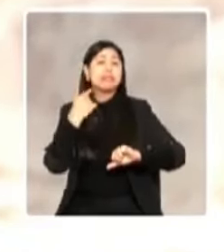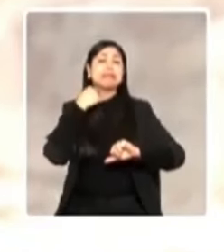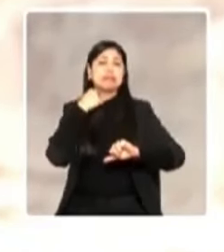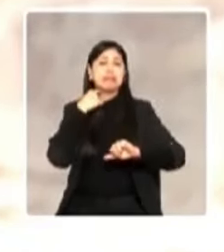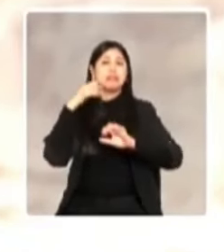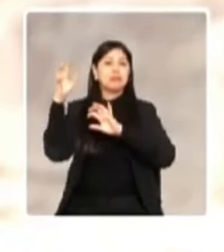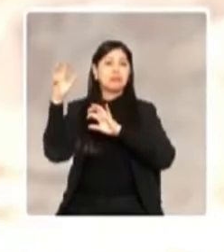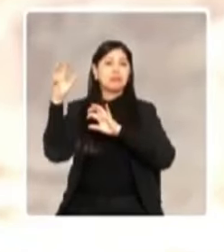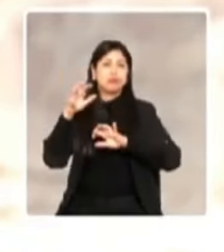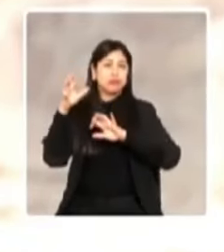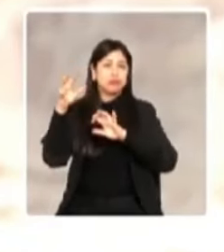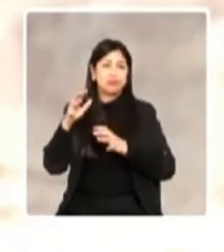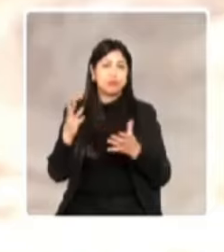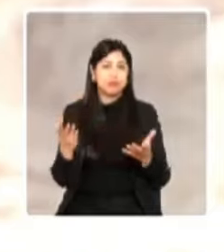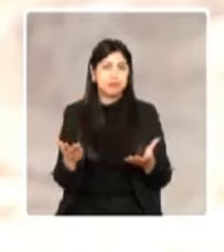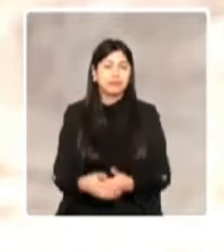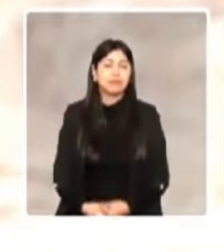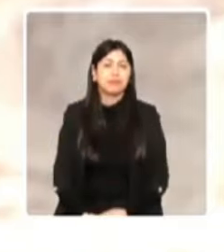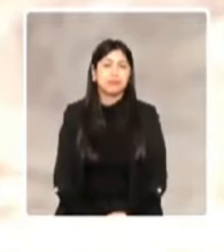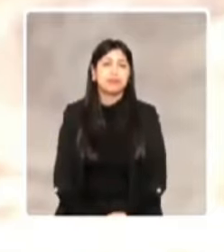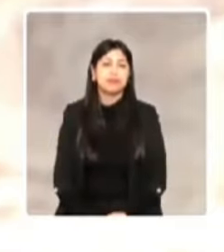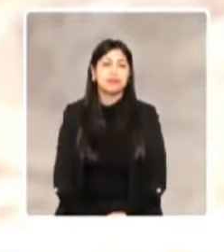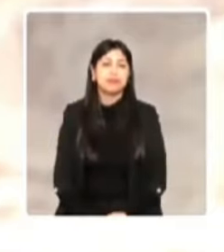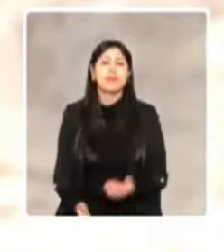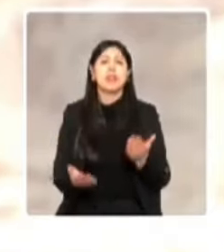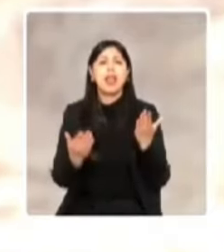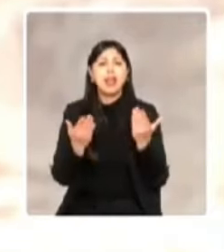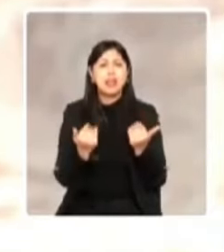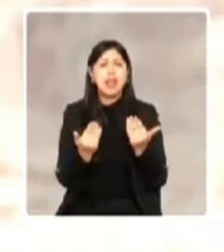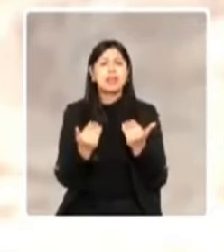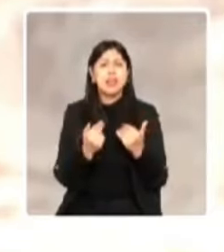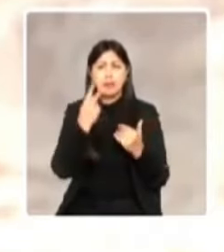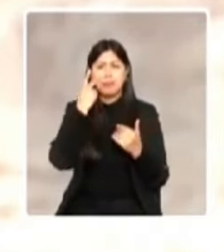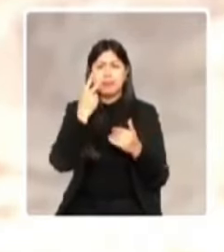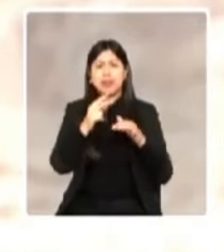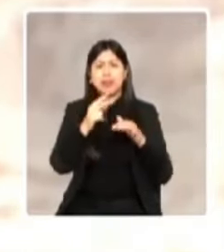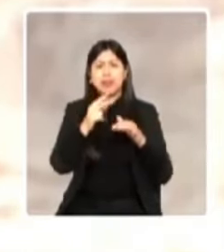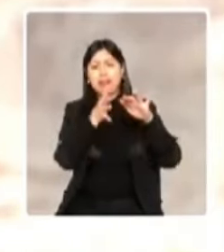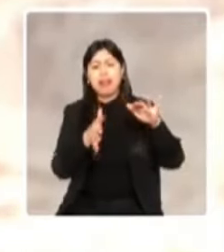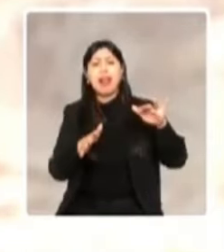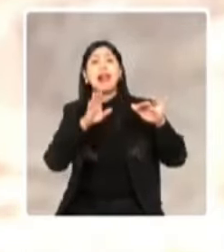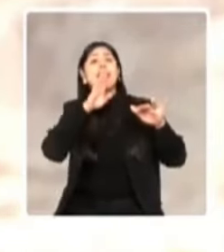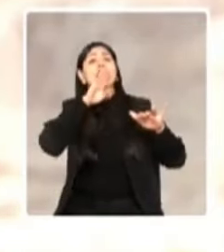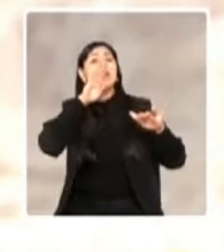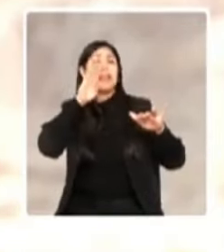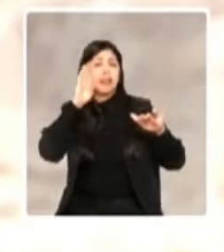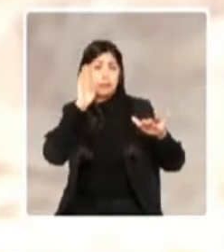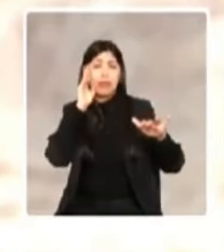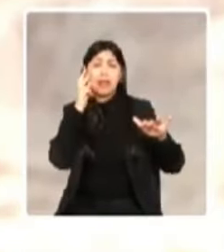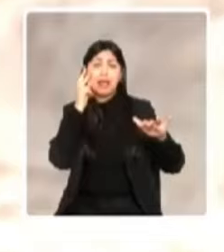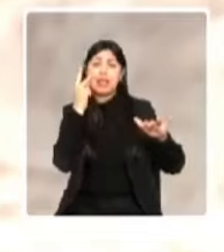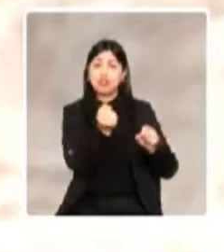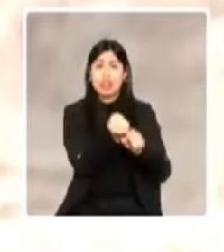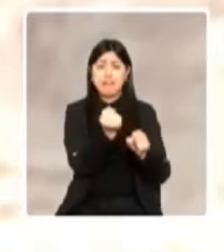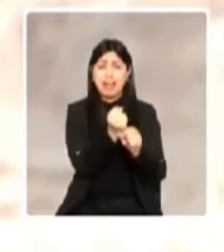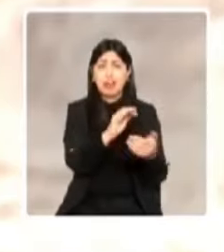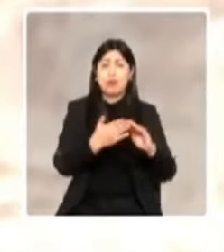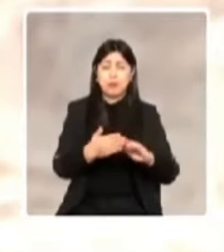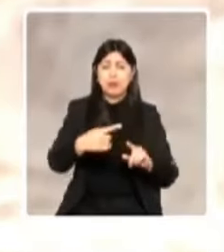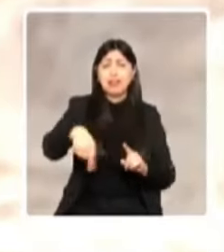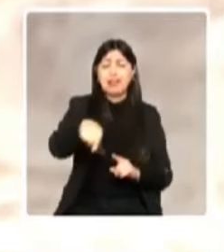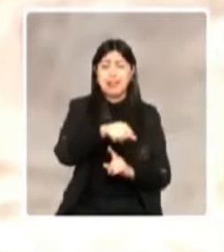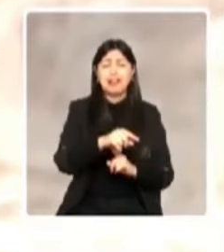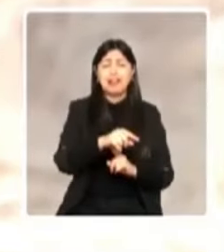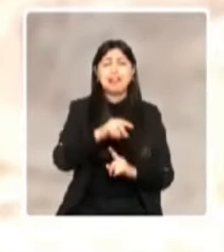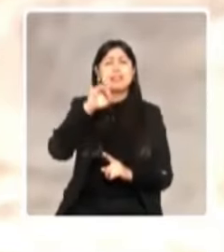esta gira acá en Antofagasta, que hoy retorne a Santiago. Nos encontramos acá en Tocopilla, en el marco de la nueva